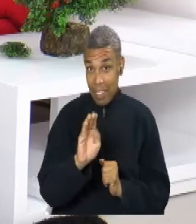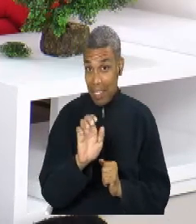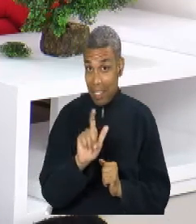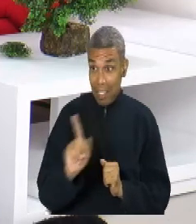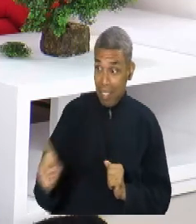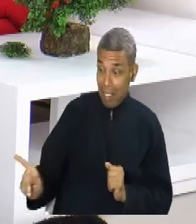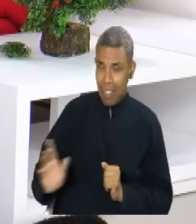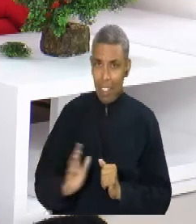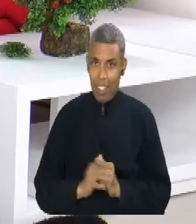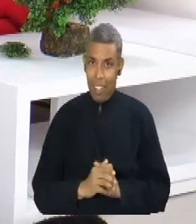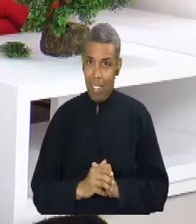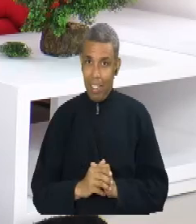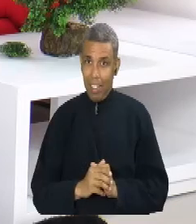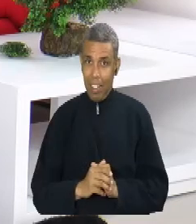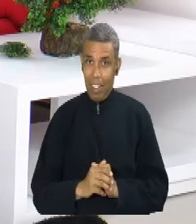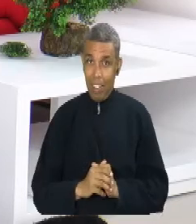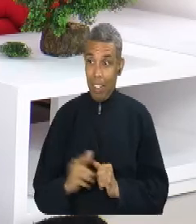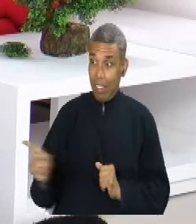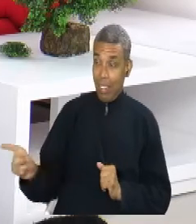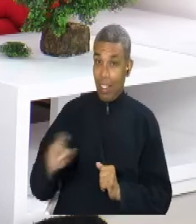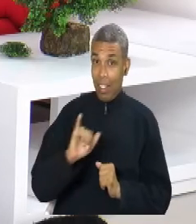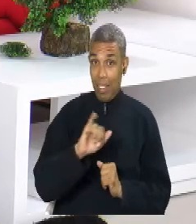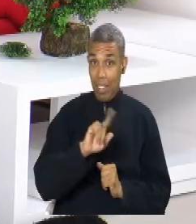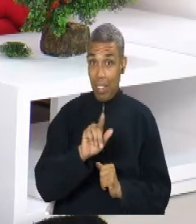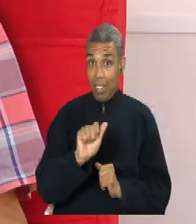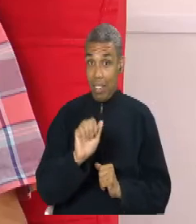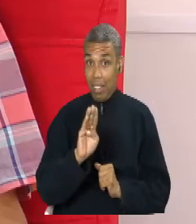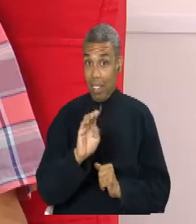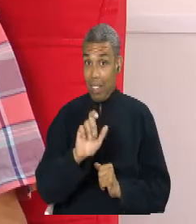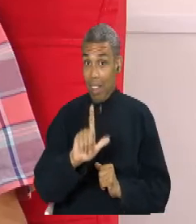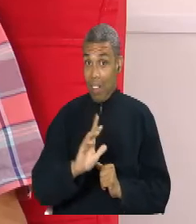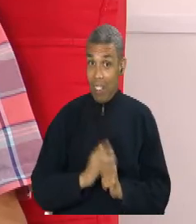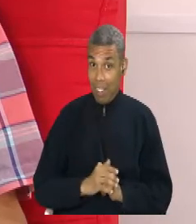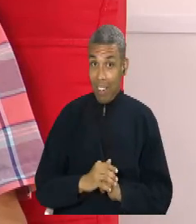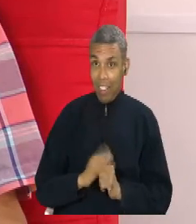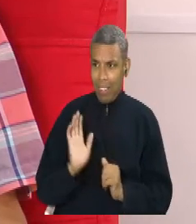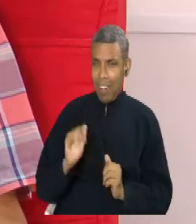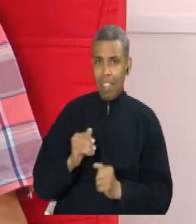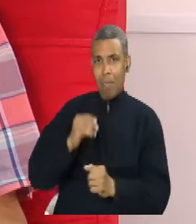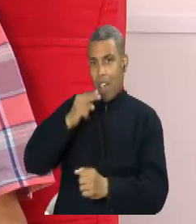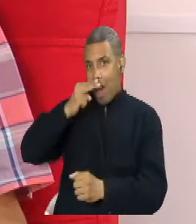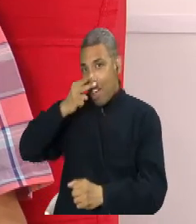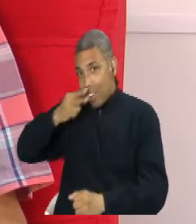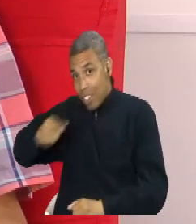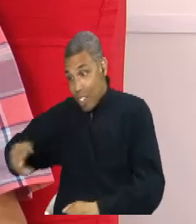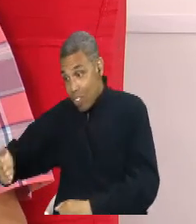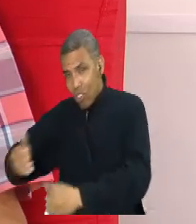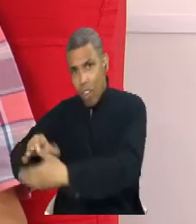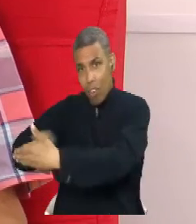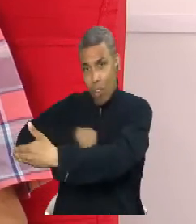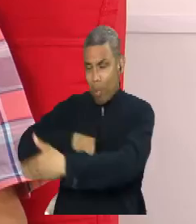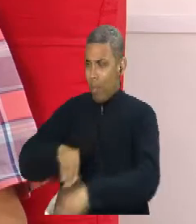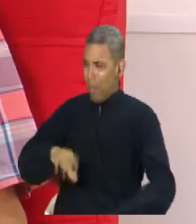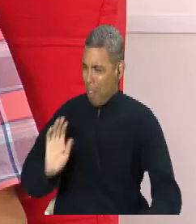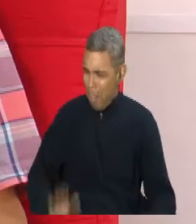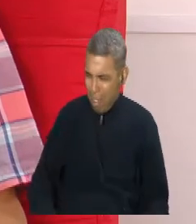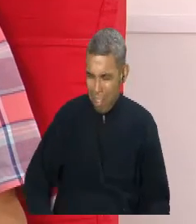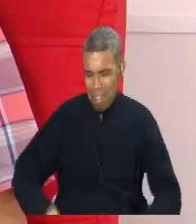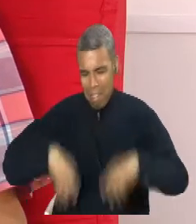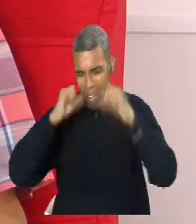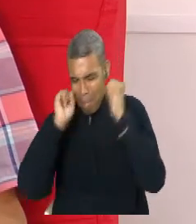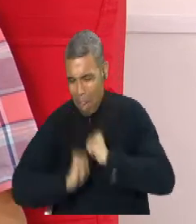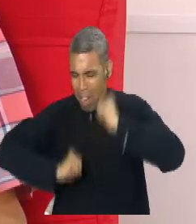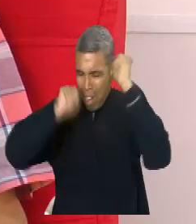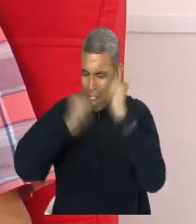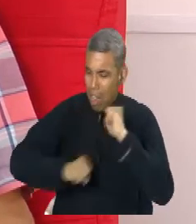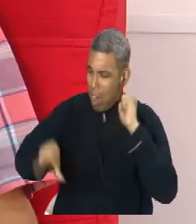está haciendo los si es entonces cuando el niño esté con un grado de esta agresividad tan grande váyase por